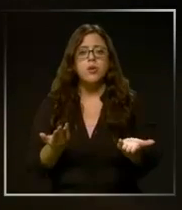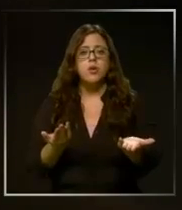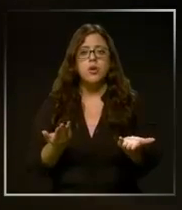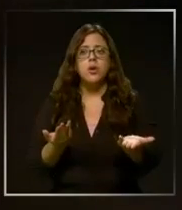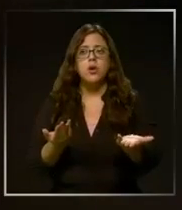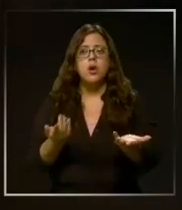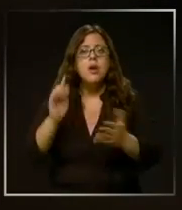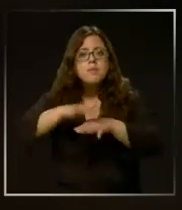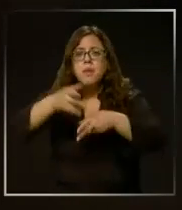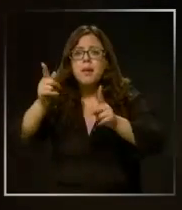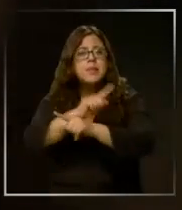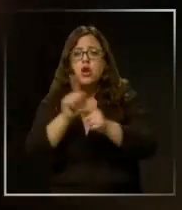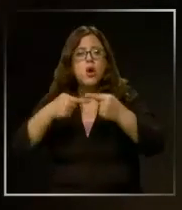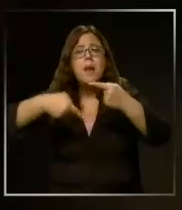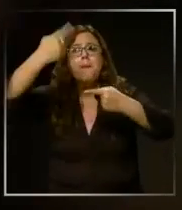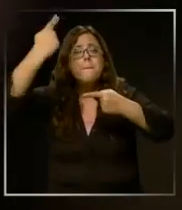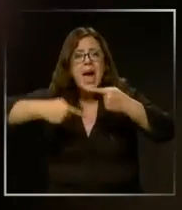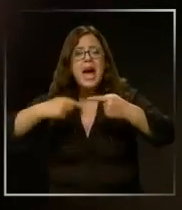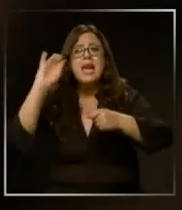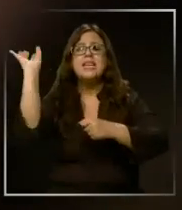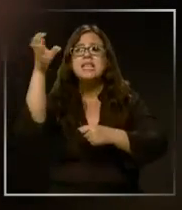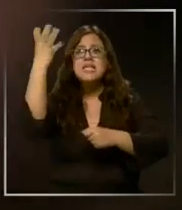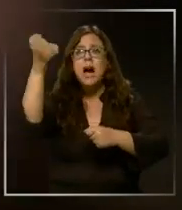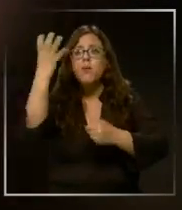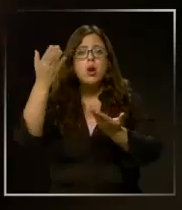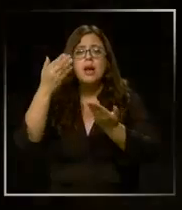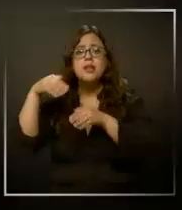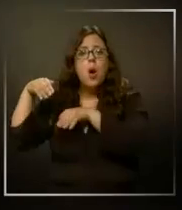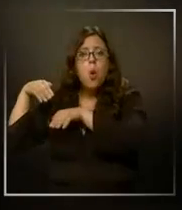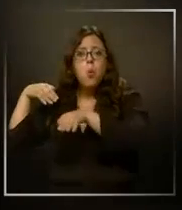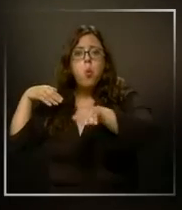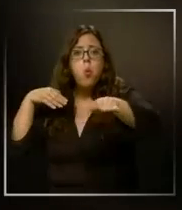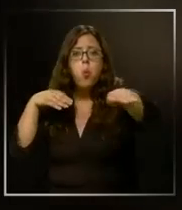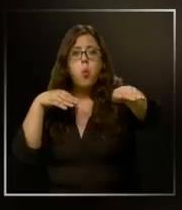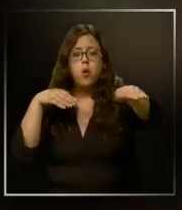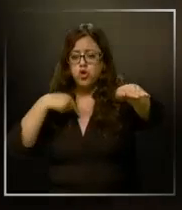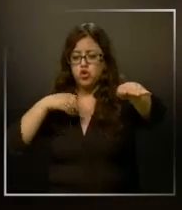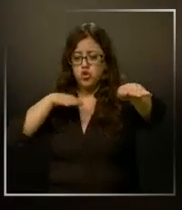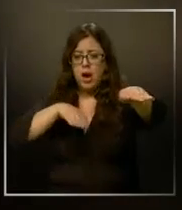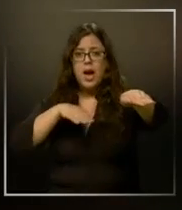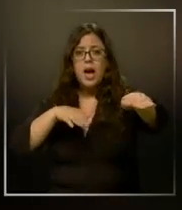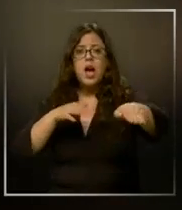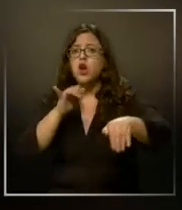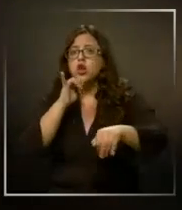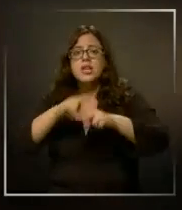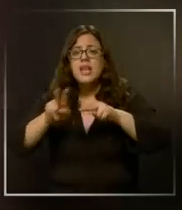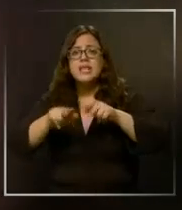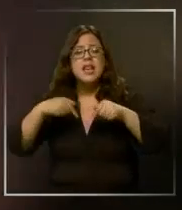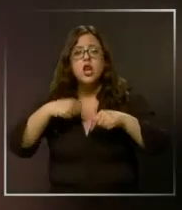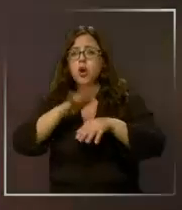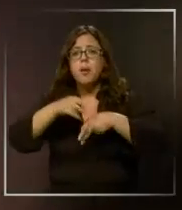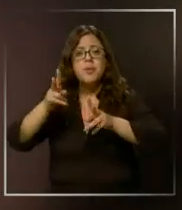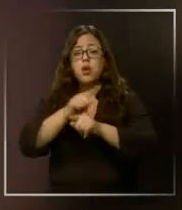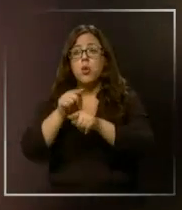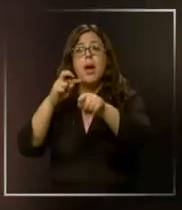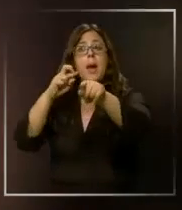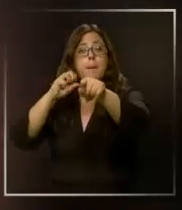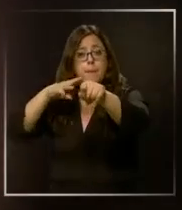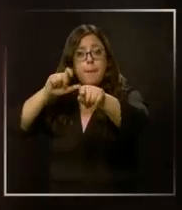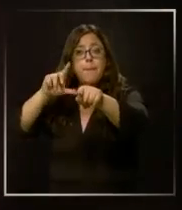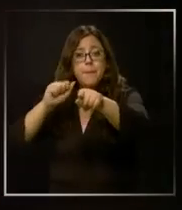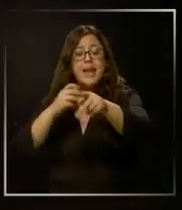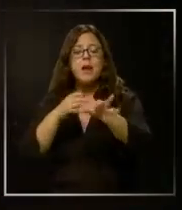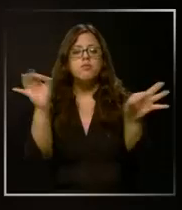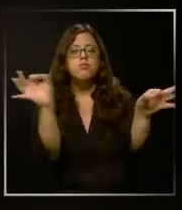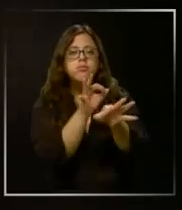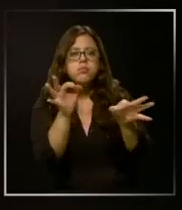y no me dejan pasar el peaje y la ambulancia sigue con ella. No sé qué hacer aquí, no me dejan pasar el peaje. Así Pamela Leiva relataba los